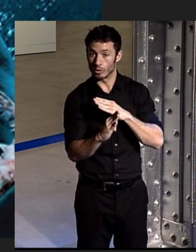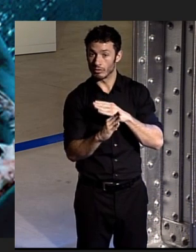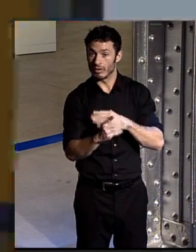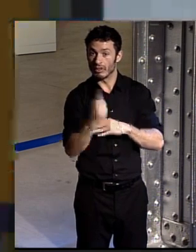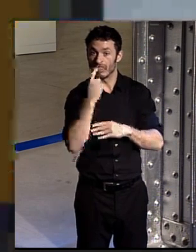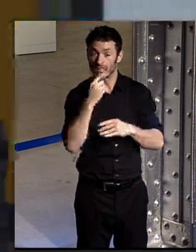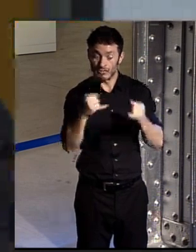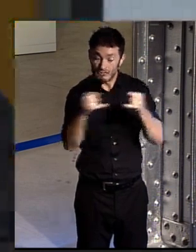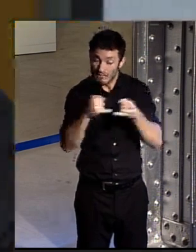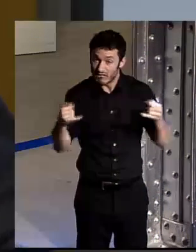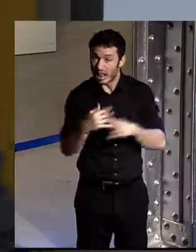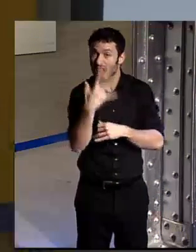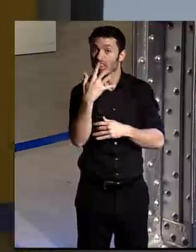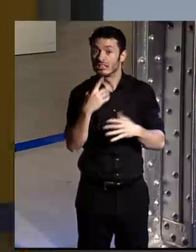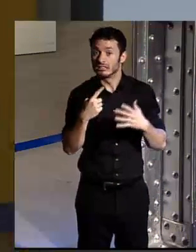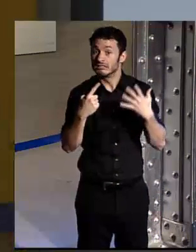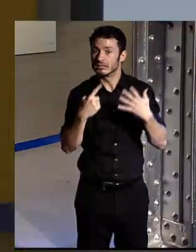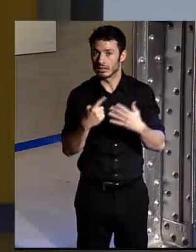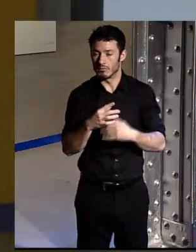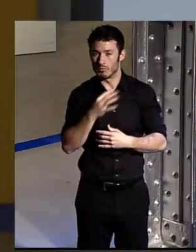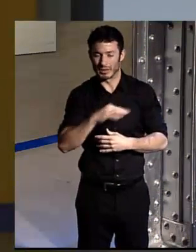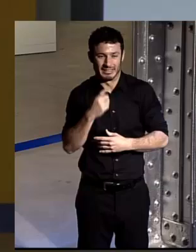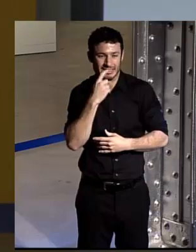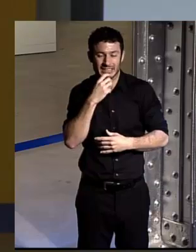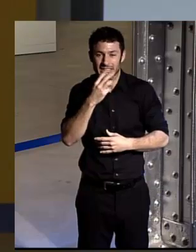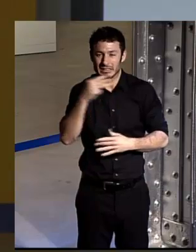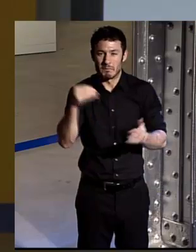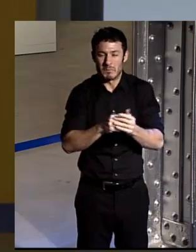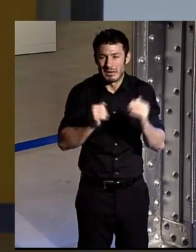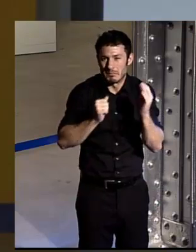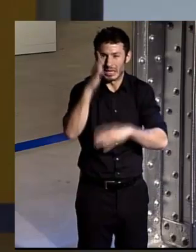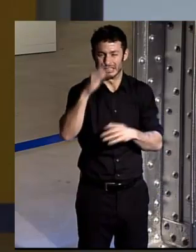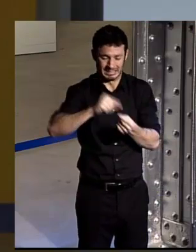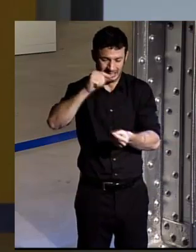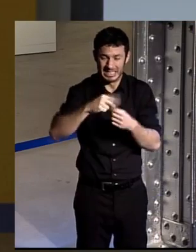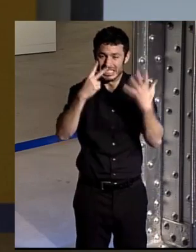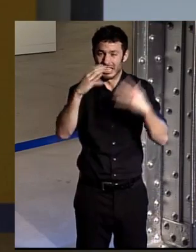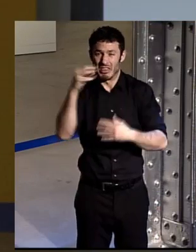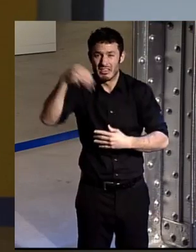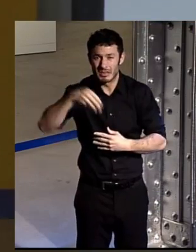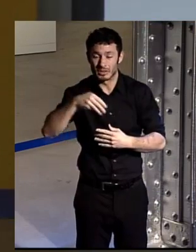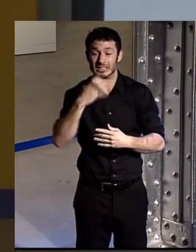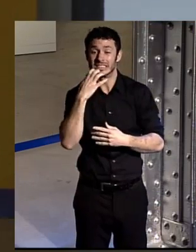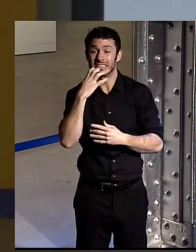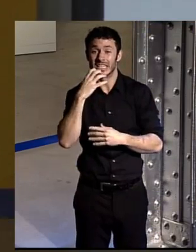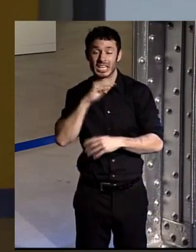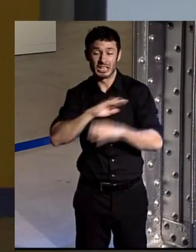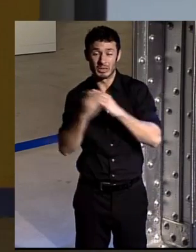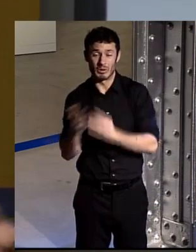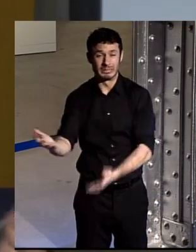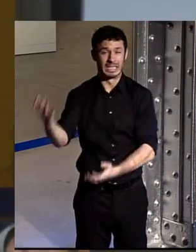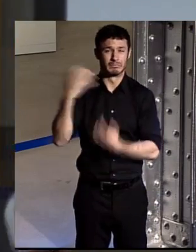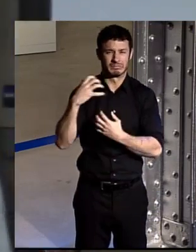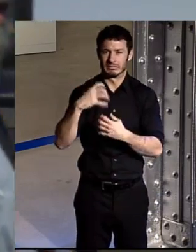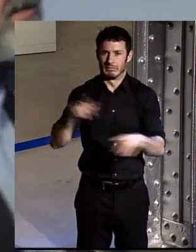filas de dientes, puede tener más de 3.000 dientes de 7 centímetros. Un mordisco de un tiburón te destroza